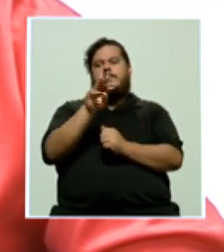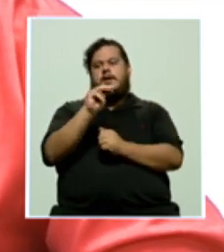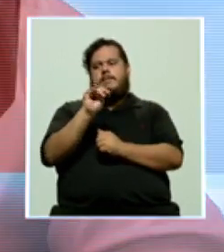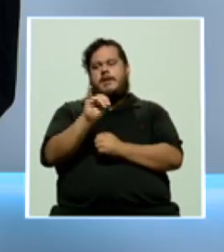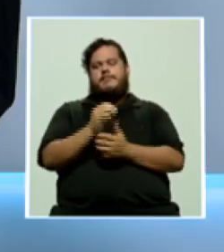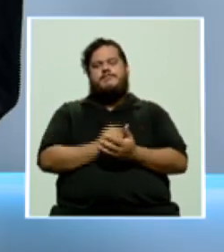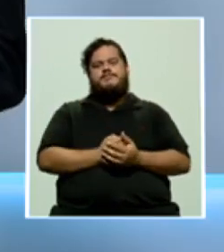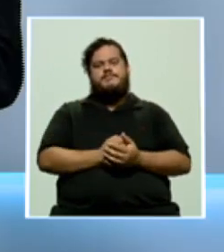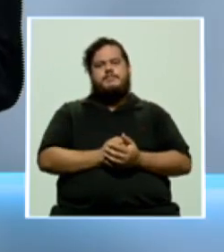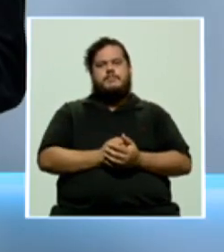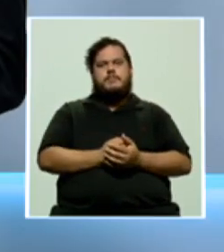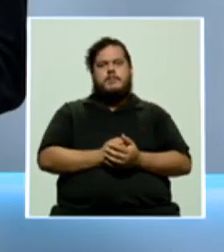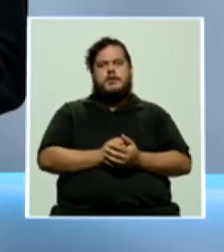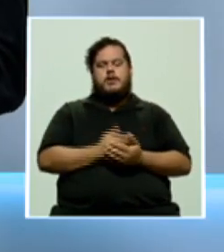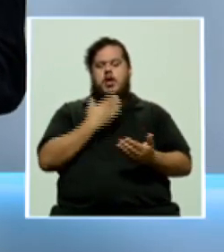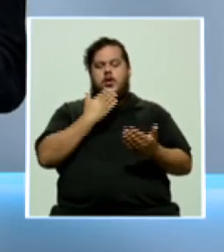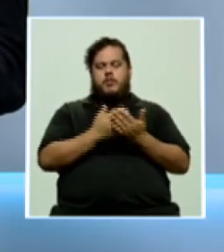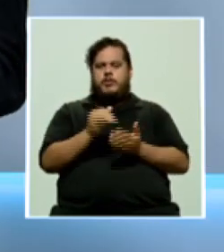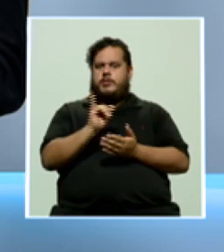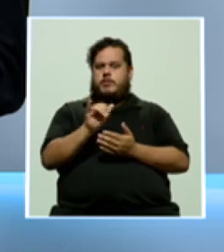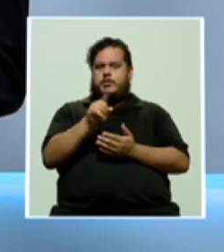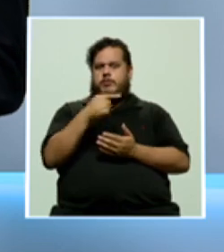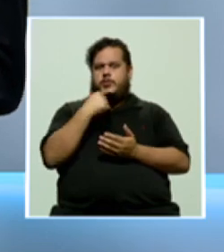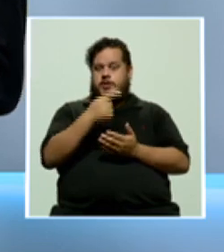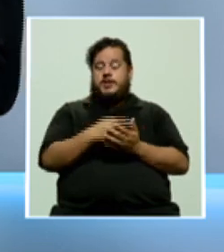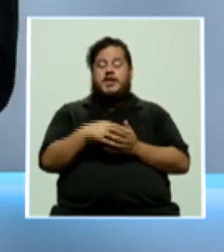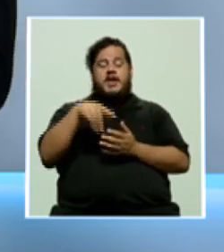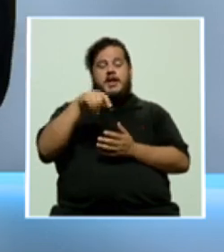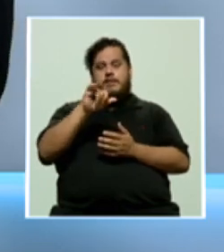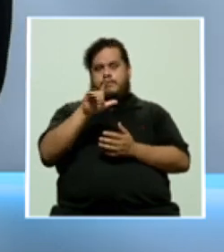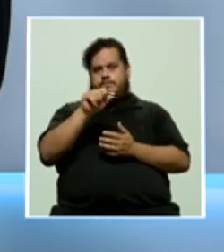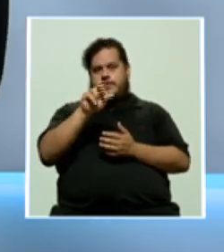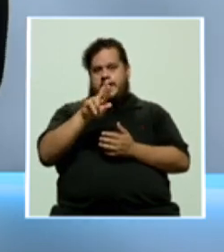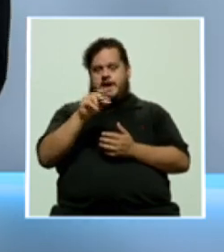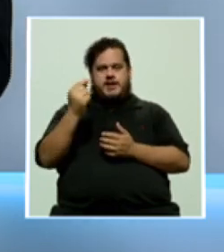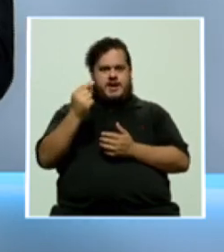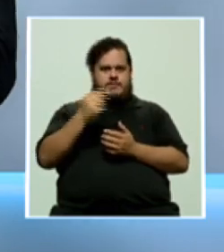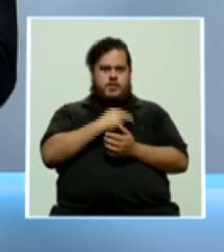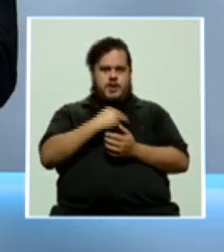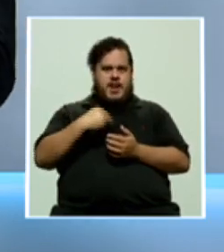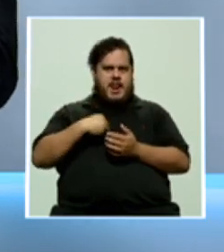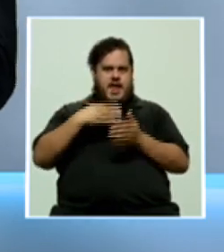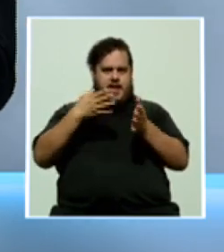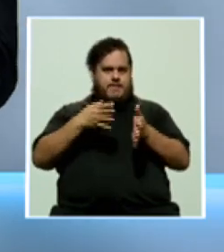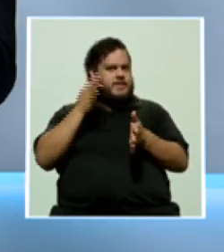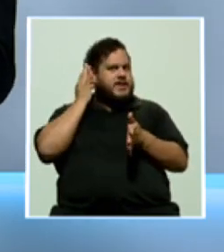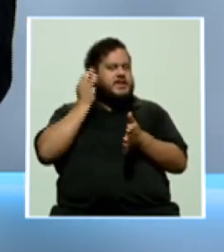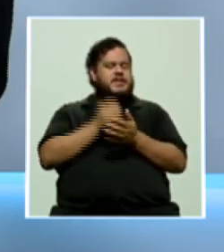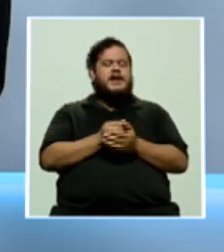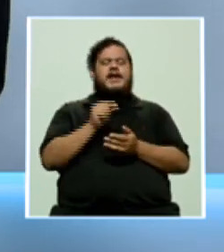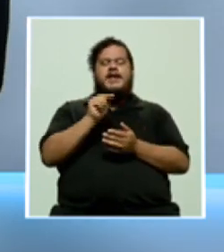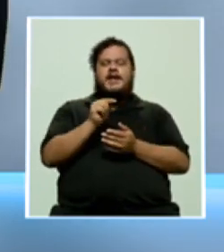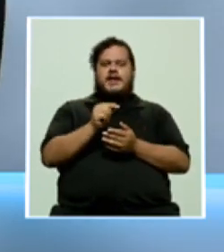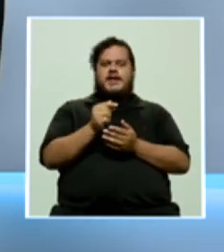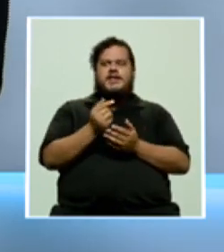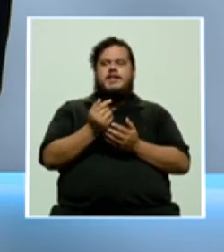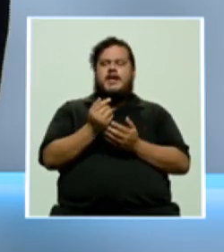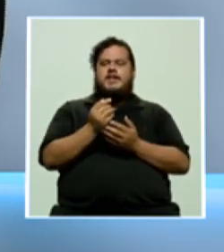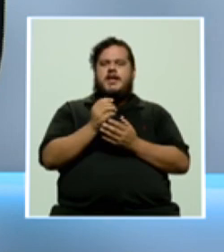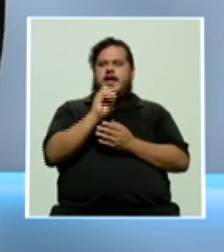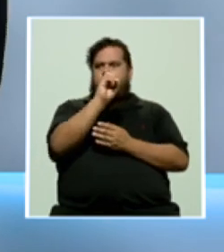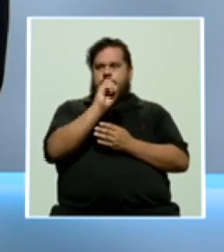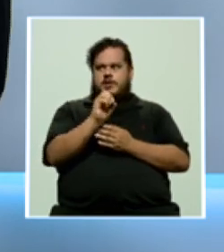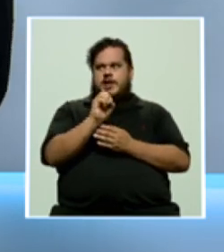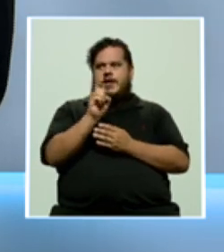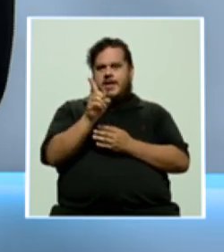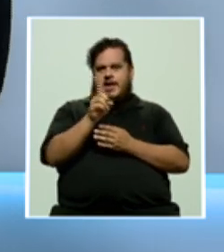Internacional. Bueno, como lo dice doña Pilar Garrido, esta es el pronóstico que ellos hacen, las